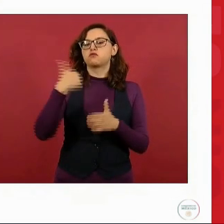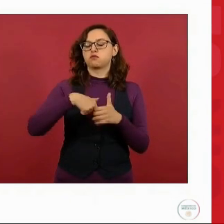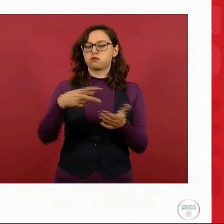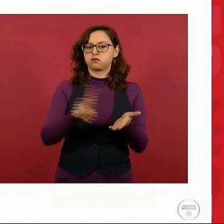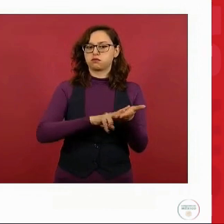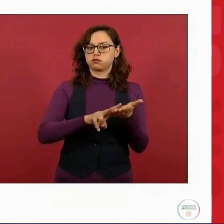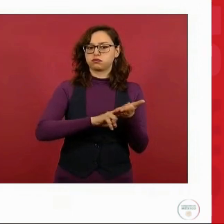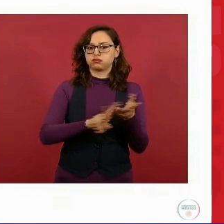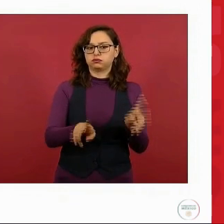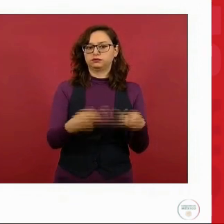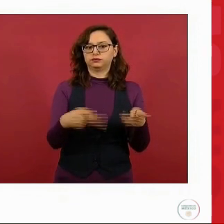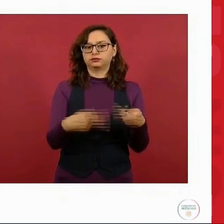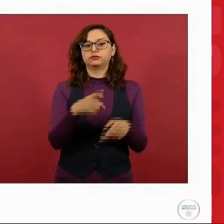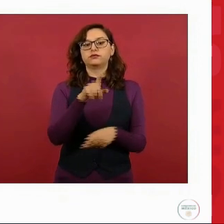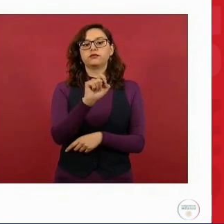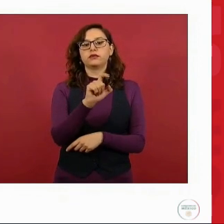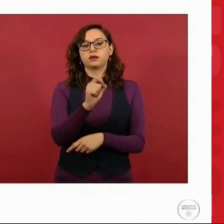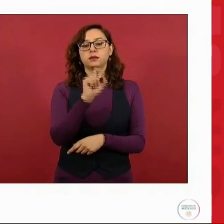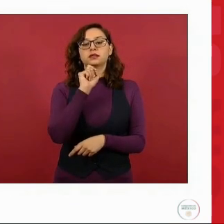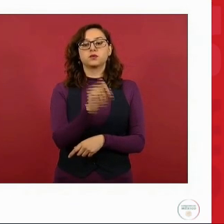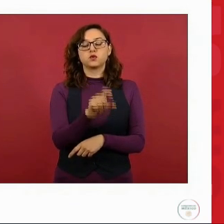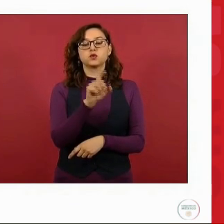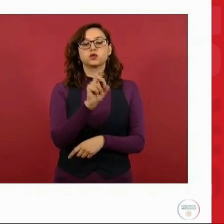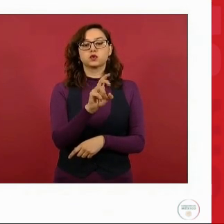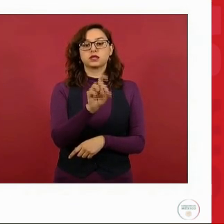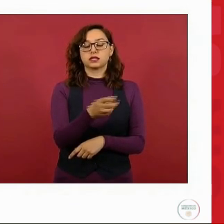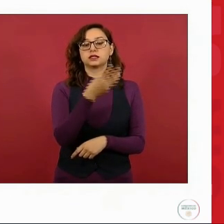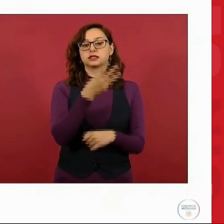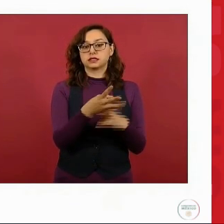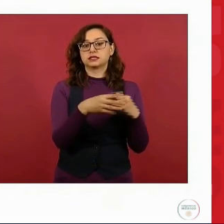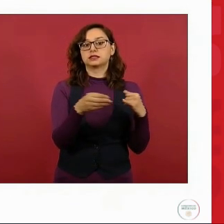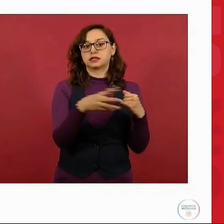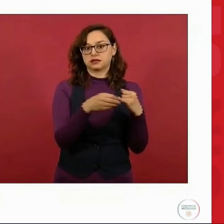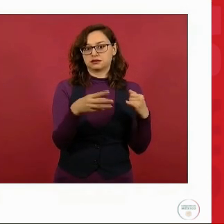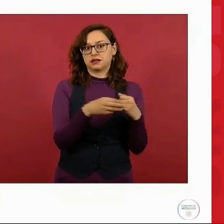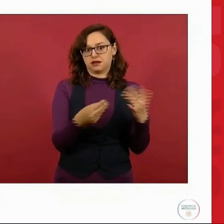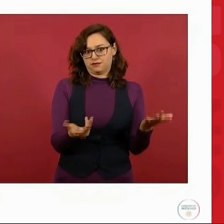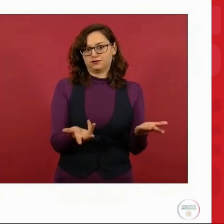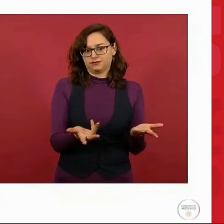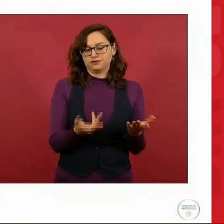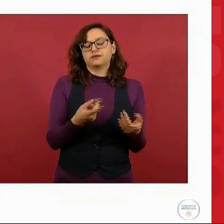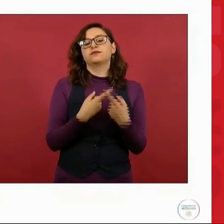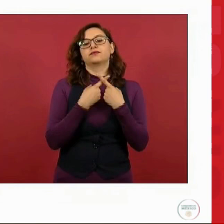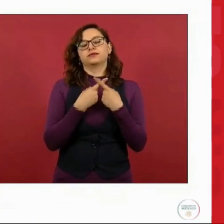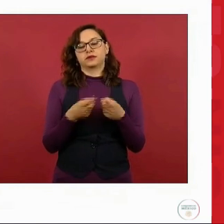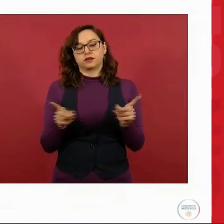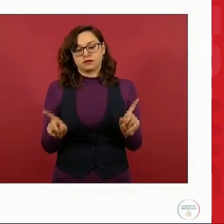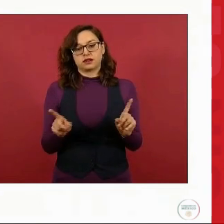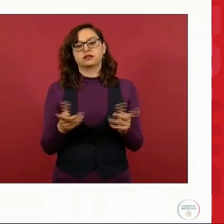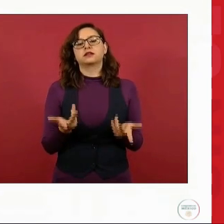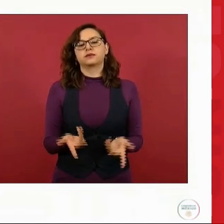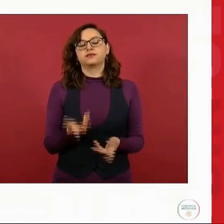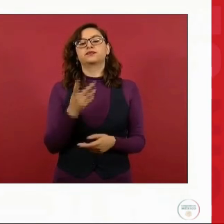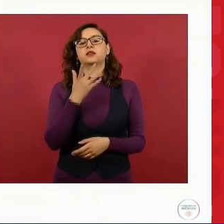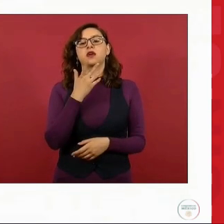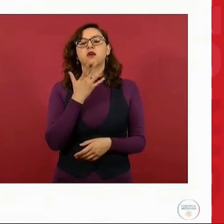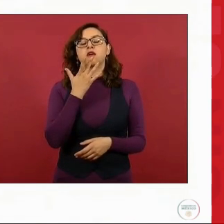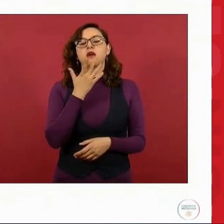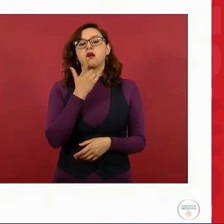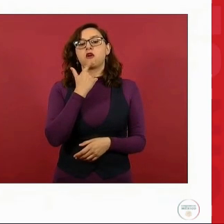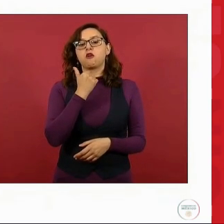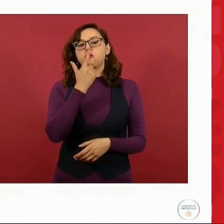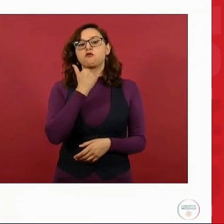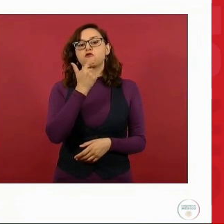de 20 pesos con 33 centavos. Nos vamos a la gasolina premium, donde otra vez BP, esta